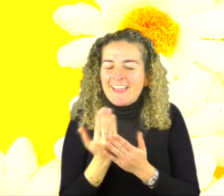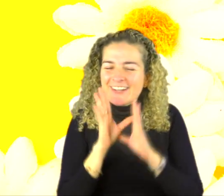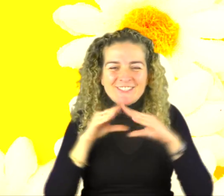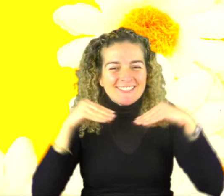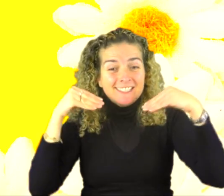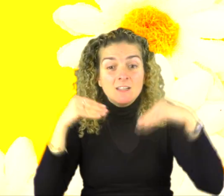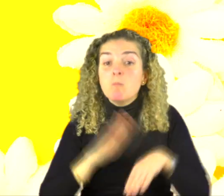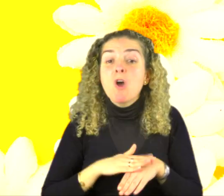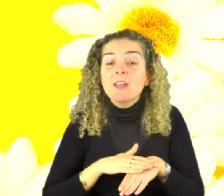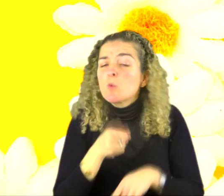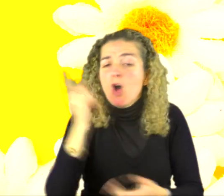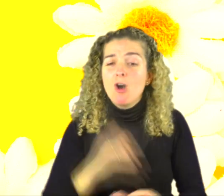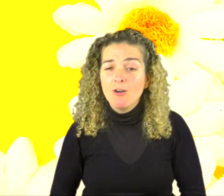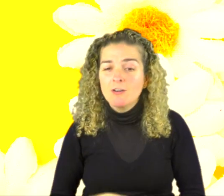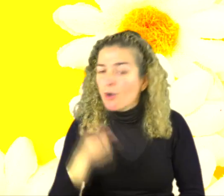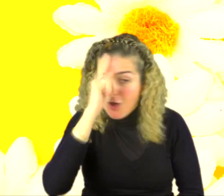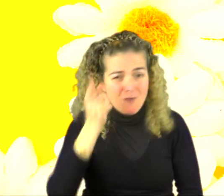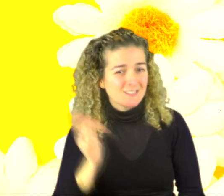¿Cómo?